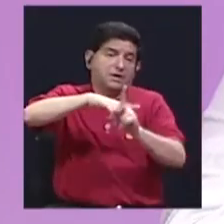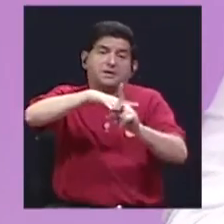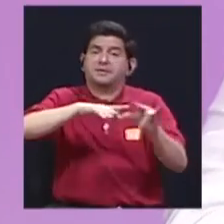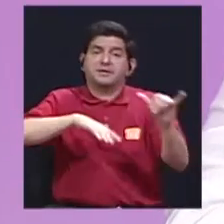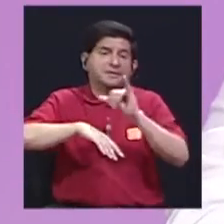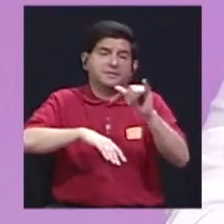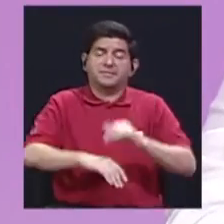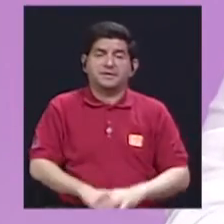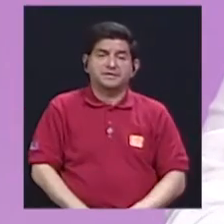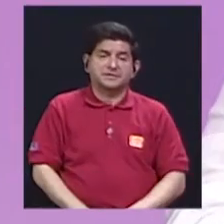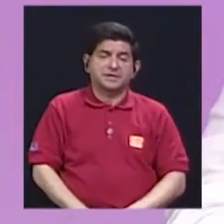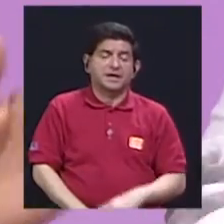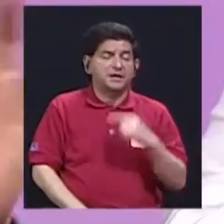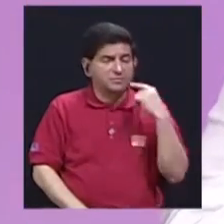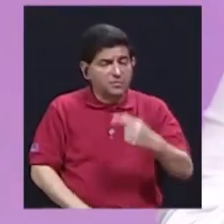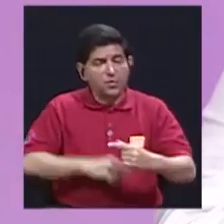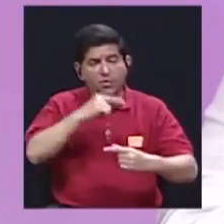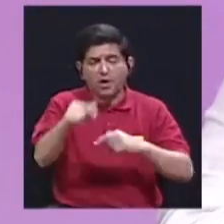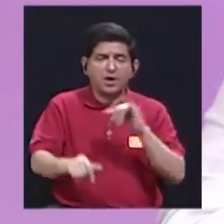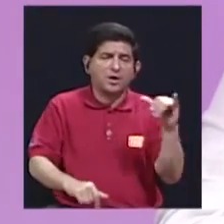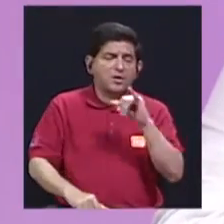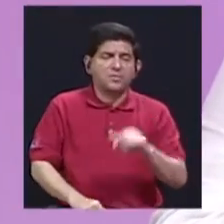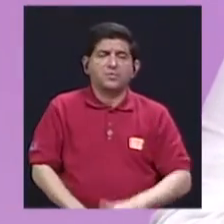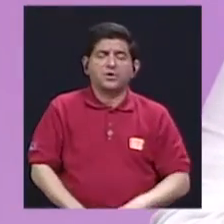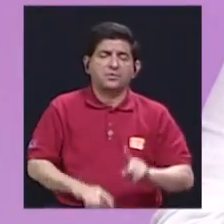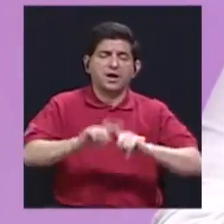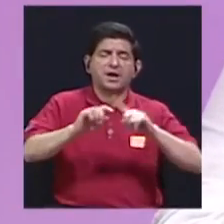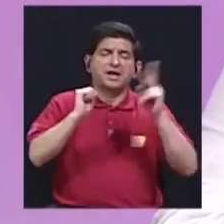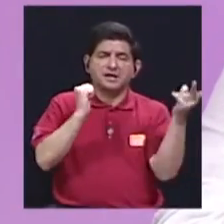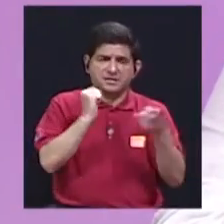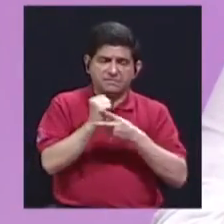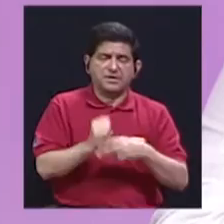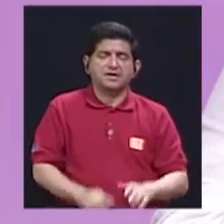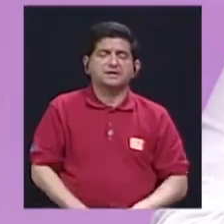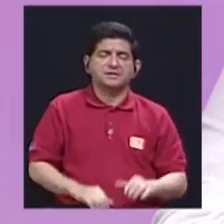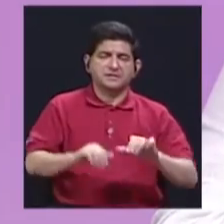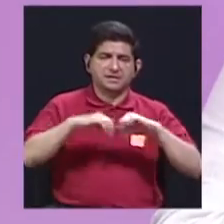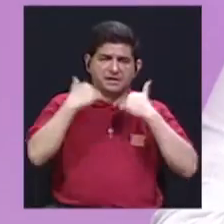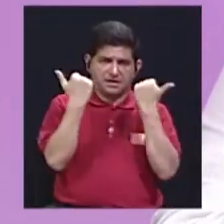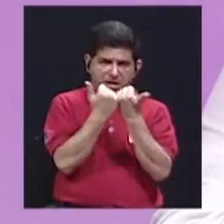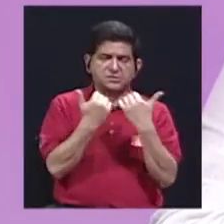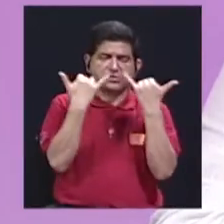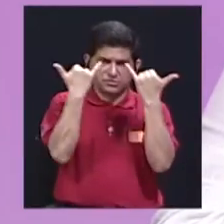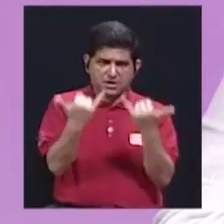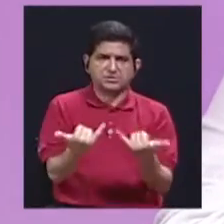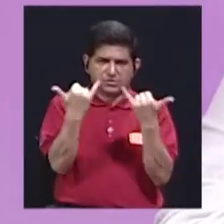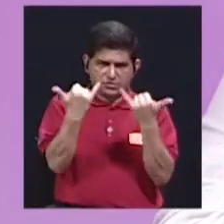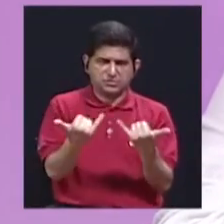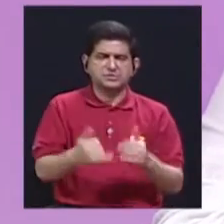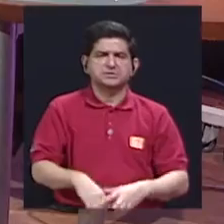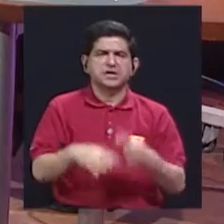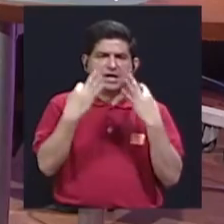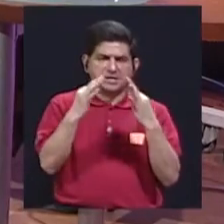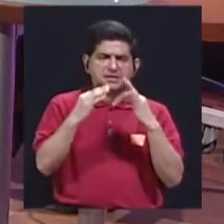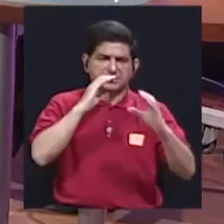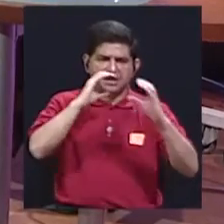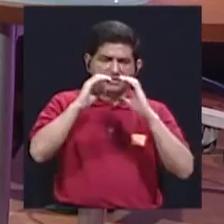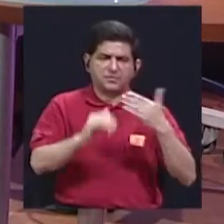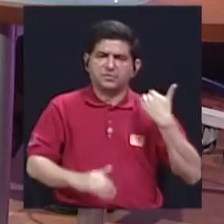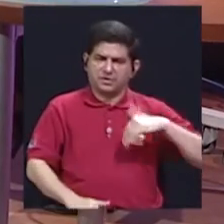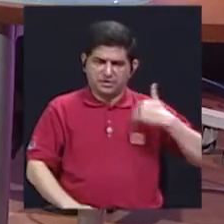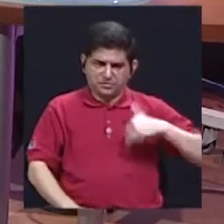esa poco a poco igual como se había otra oportunidad a nacer y luego lo había sacado de transmitir al varón también